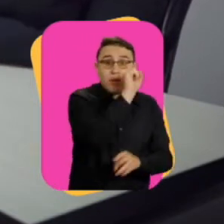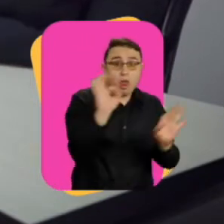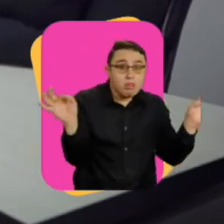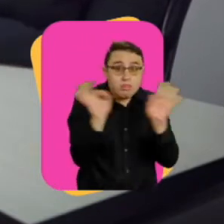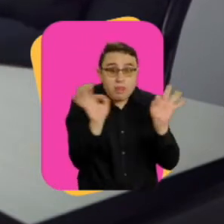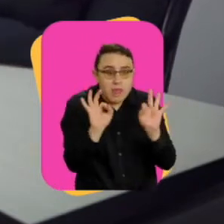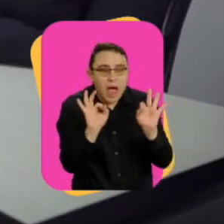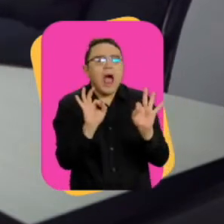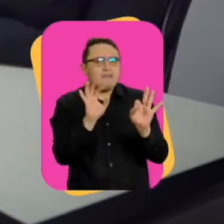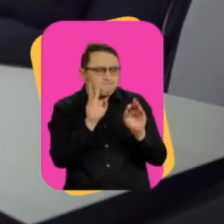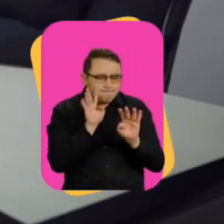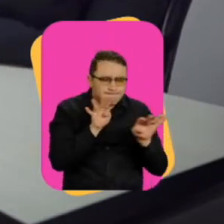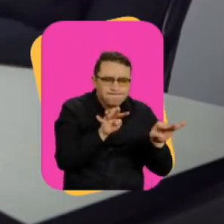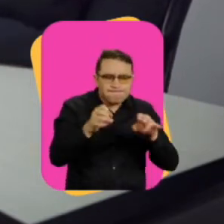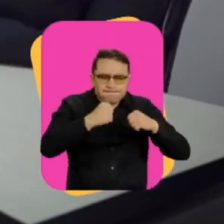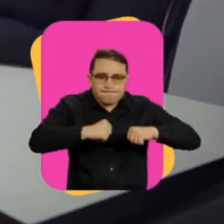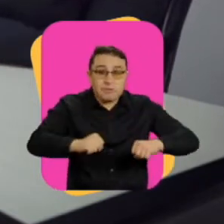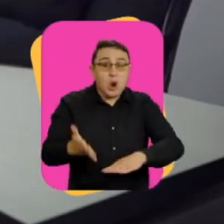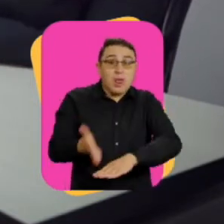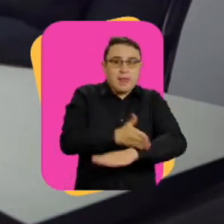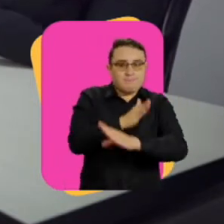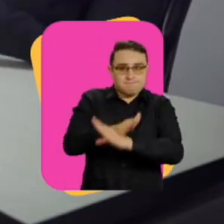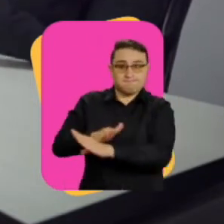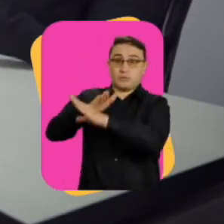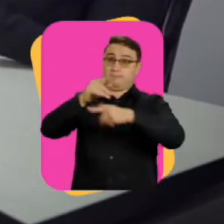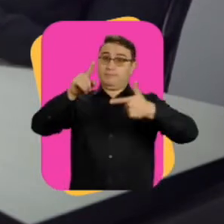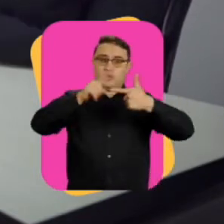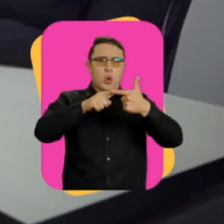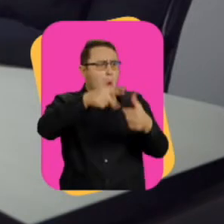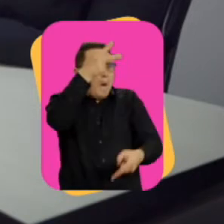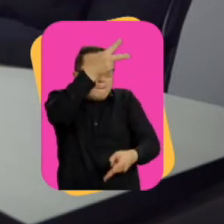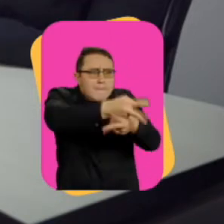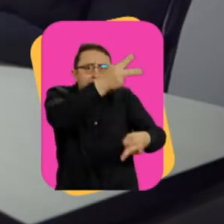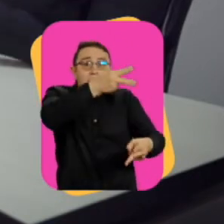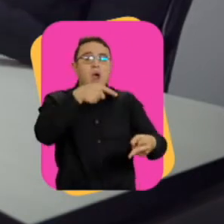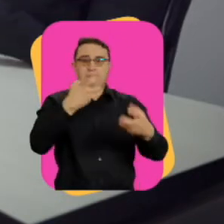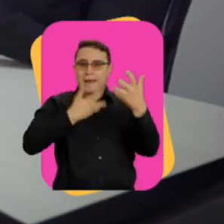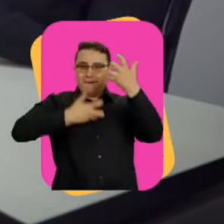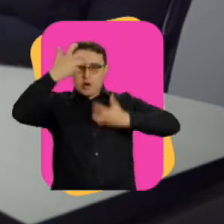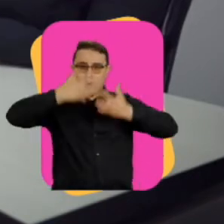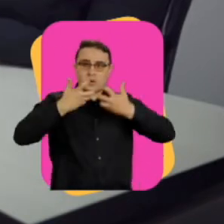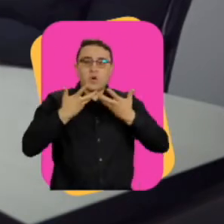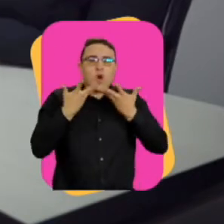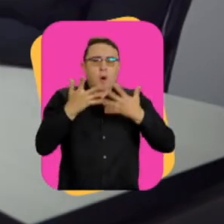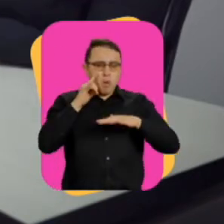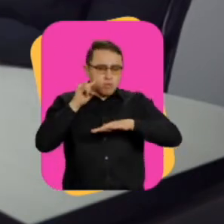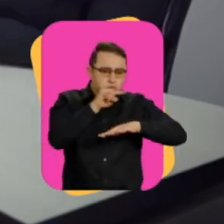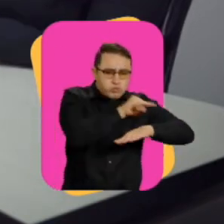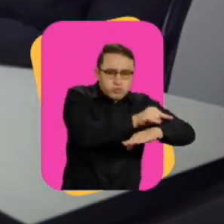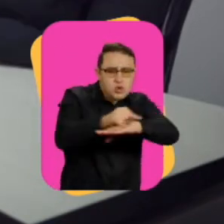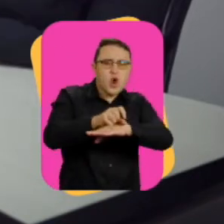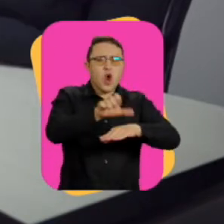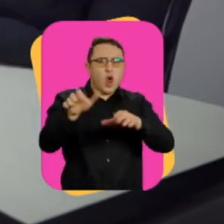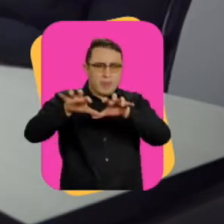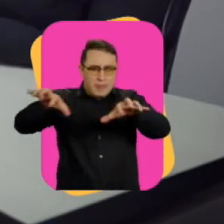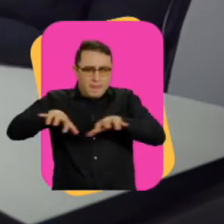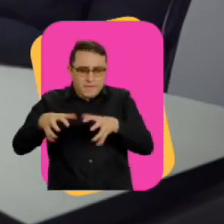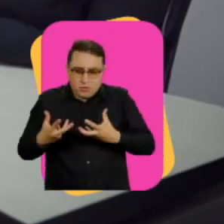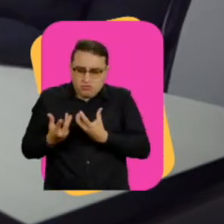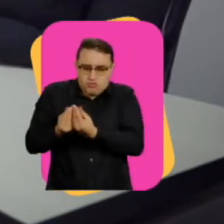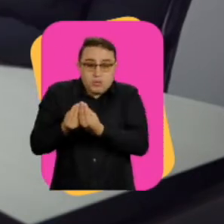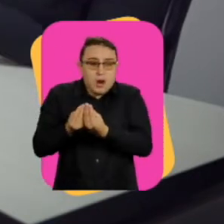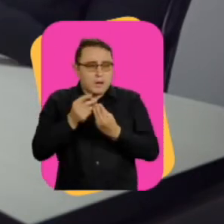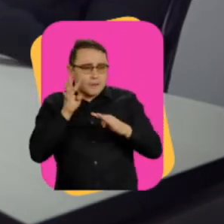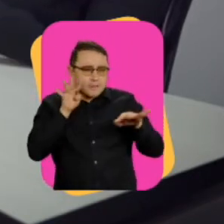de la entidad. Otro es la evaluación del riesgo, donde las oficinas de control interno, mediante auditorías y otros ejercicios, verifican que los